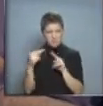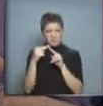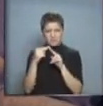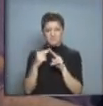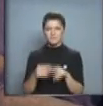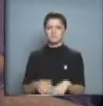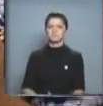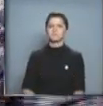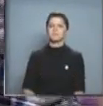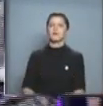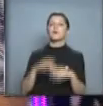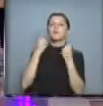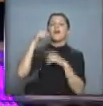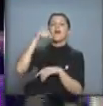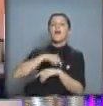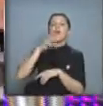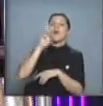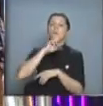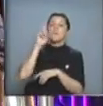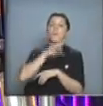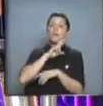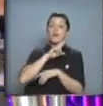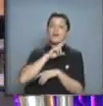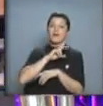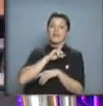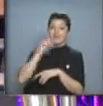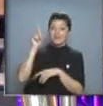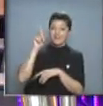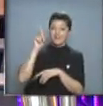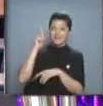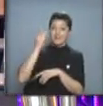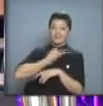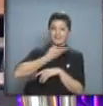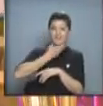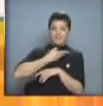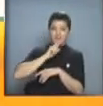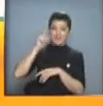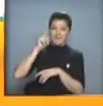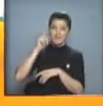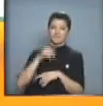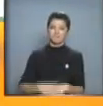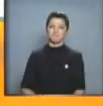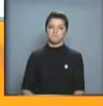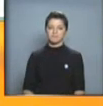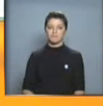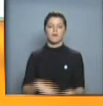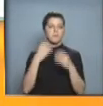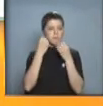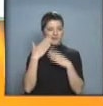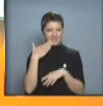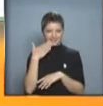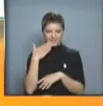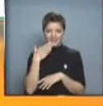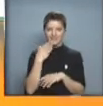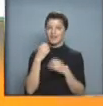Lo vería. Sí. Perfecto. A ver qué dice Agustina. Agustina, que está en Rufino, provincia de Santa Fe. Buenas tardes. ¿Cómo estás? Yo